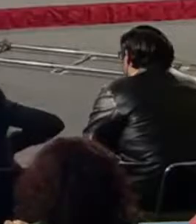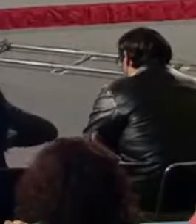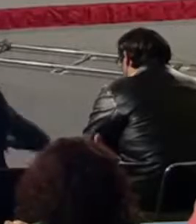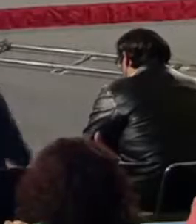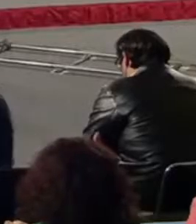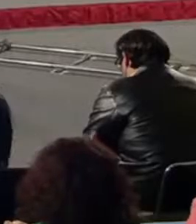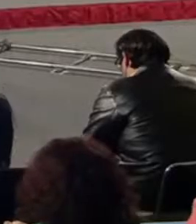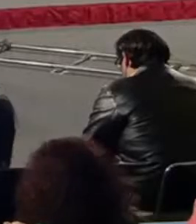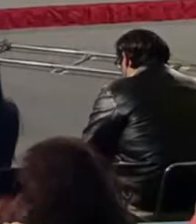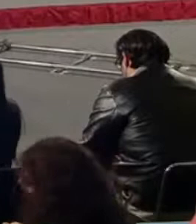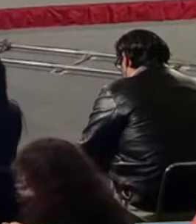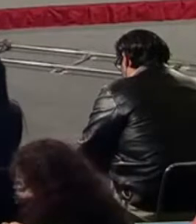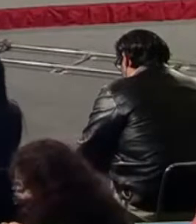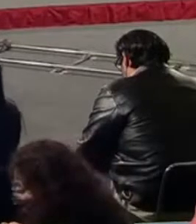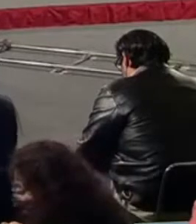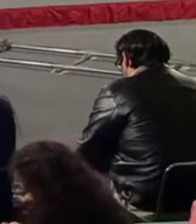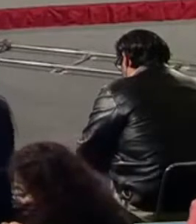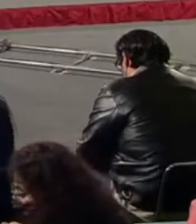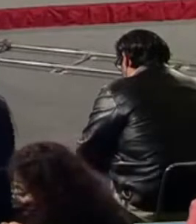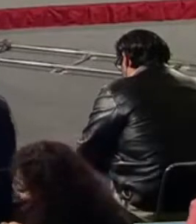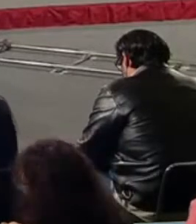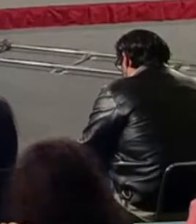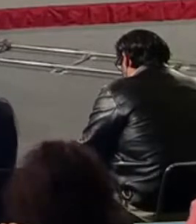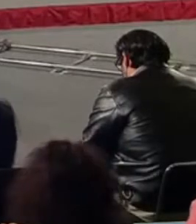Vamos a